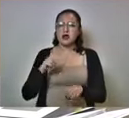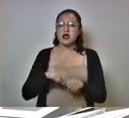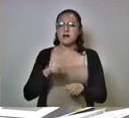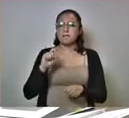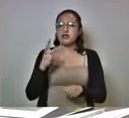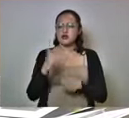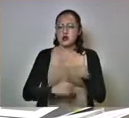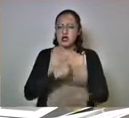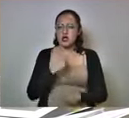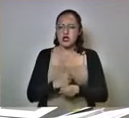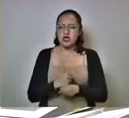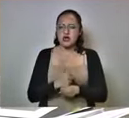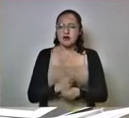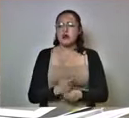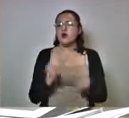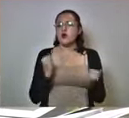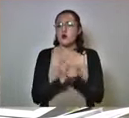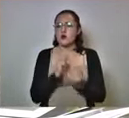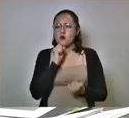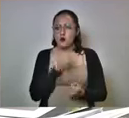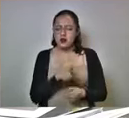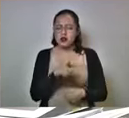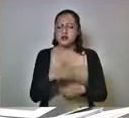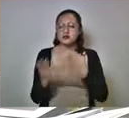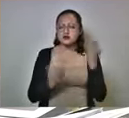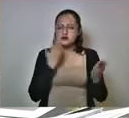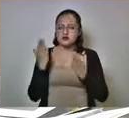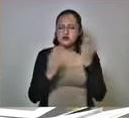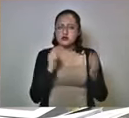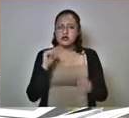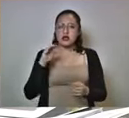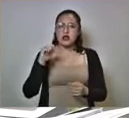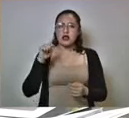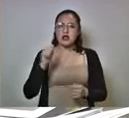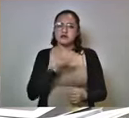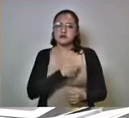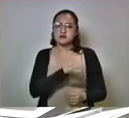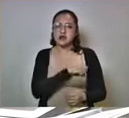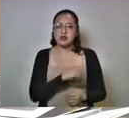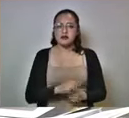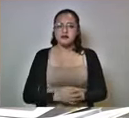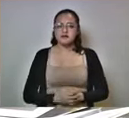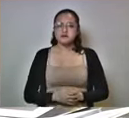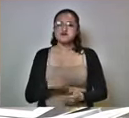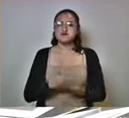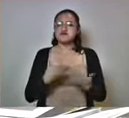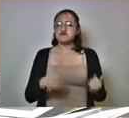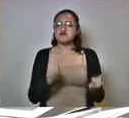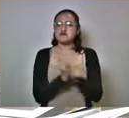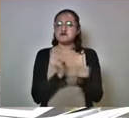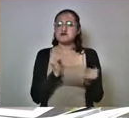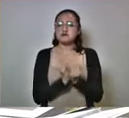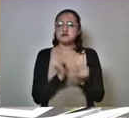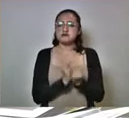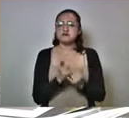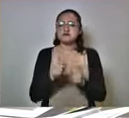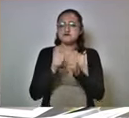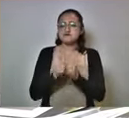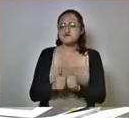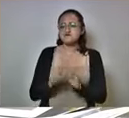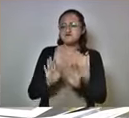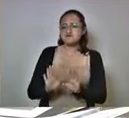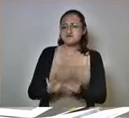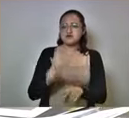28 años, también estudiante en Alcalá, España. Todos están actualmente en resiliencia en